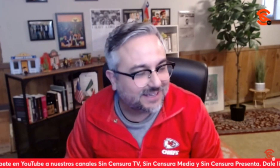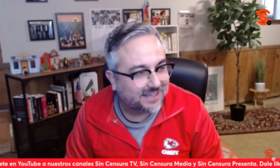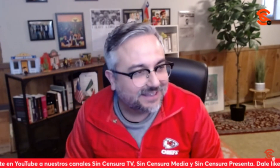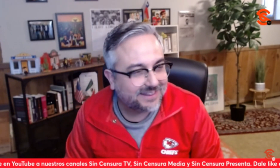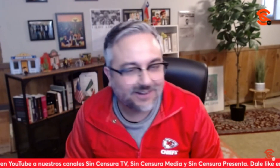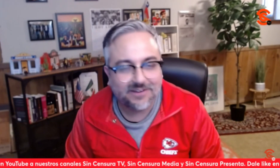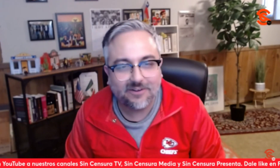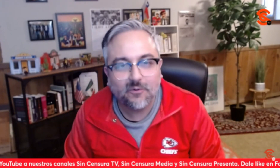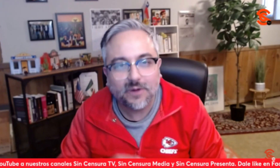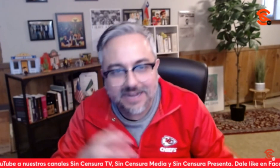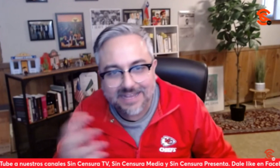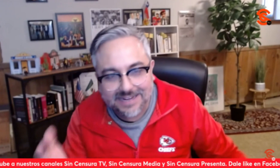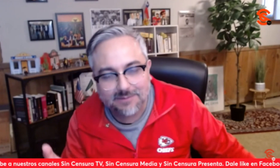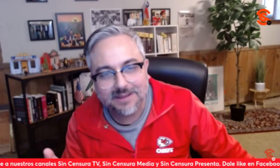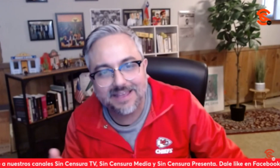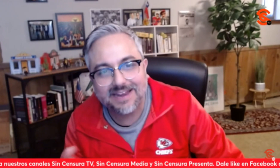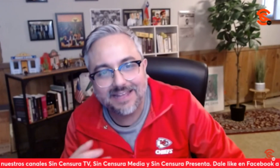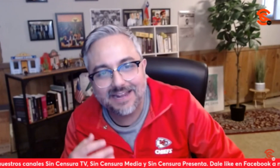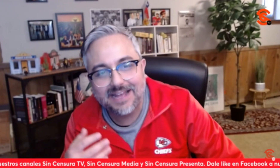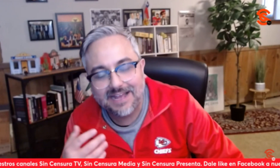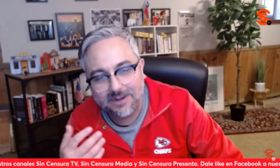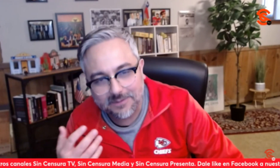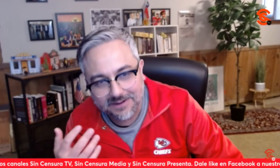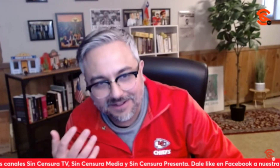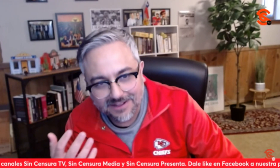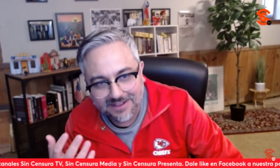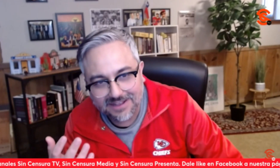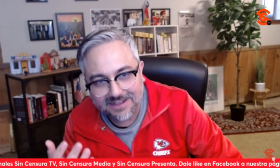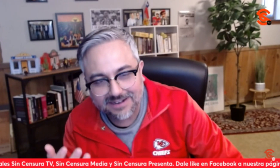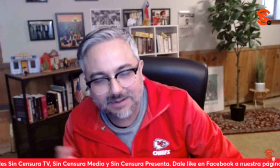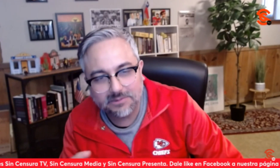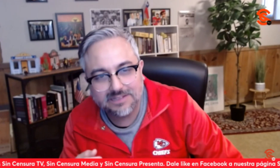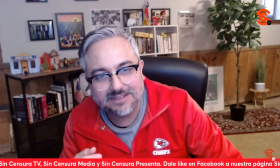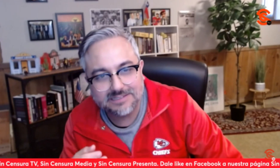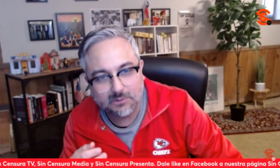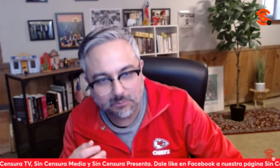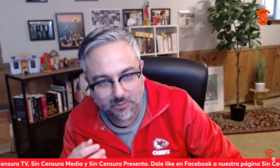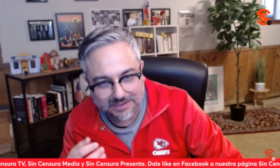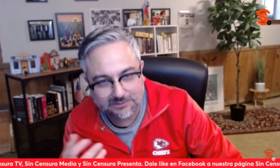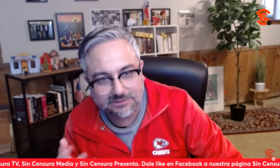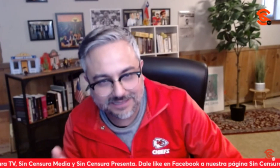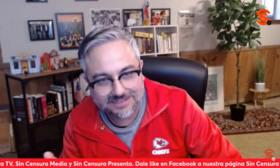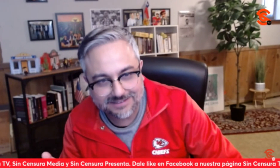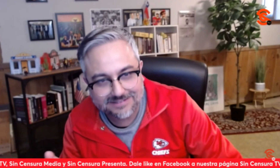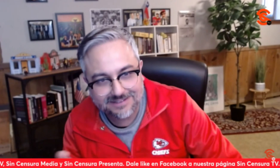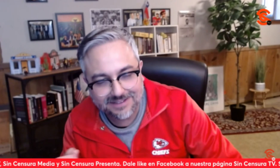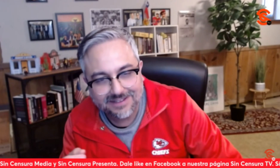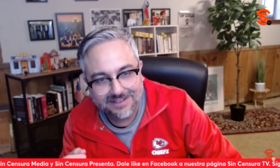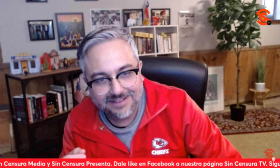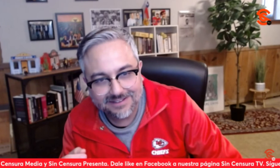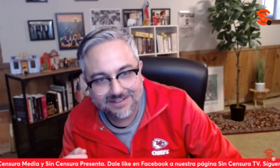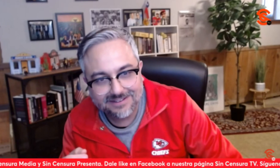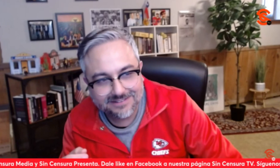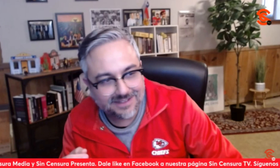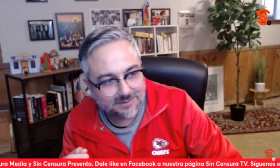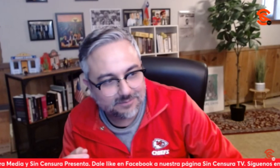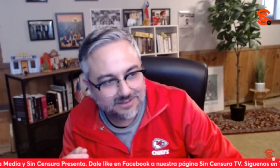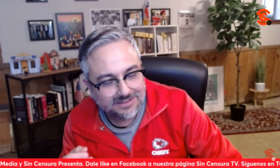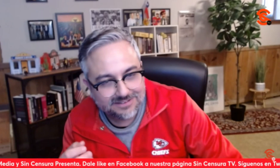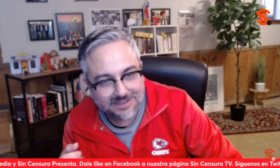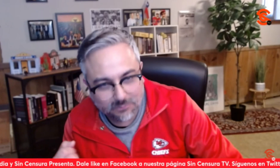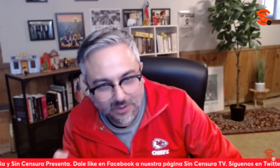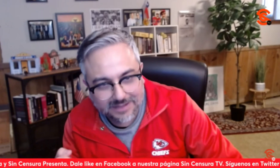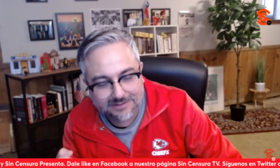lo que ocurría ahí en la mañanera, al ver a Ramos tan descompuesto, tan triste,